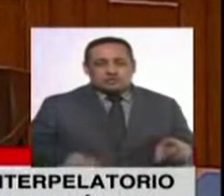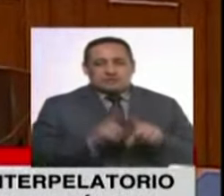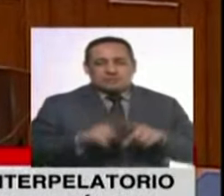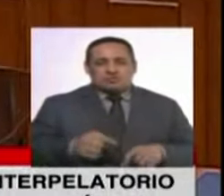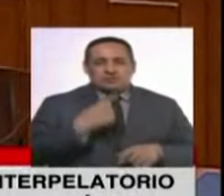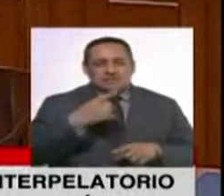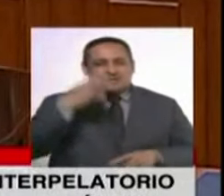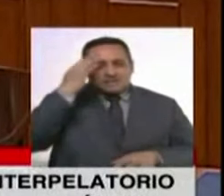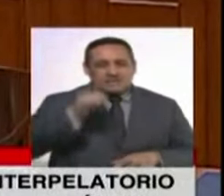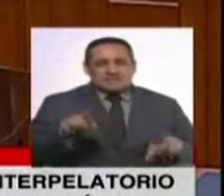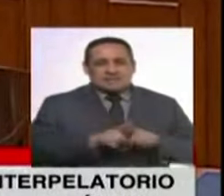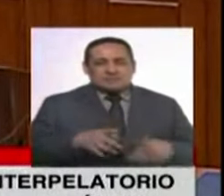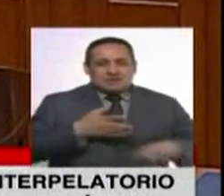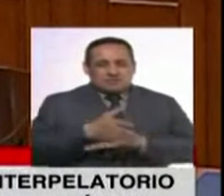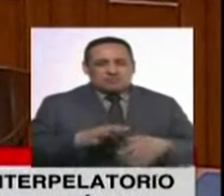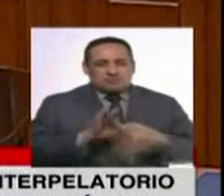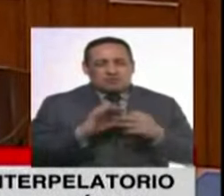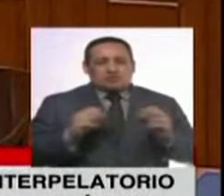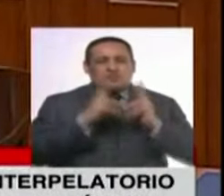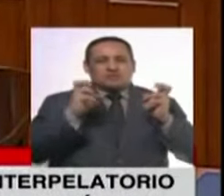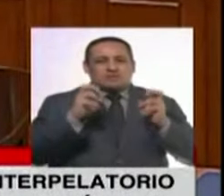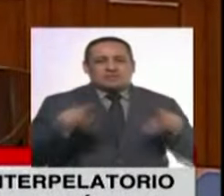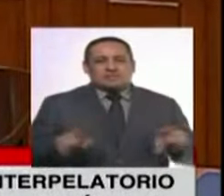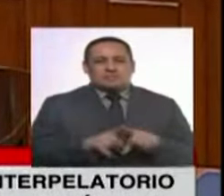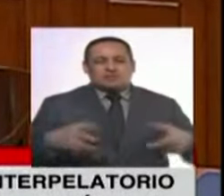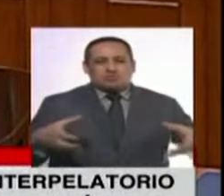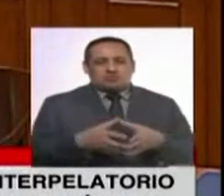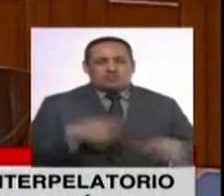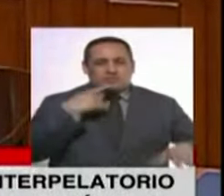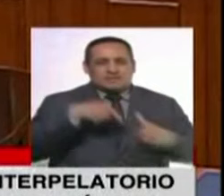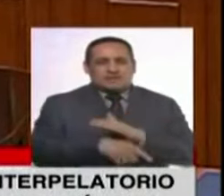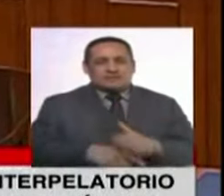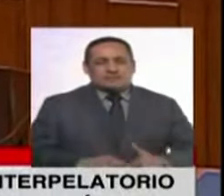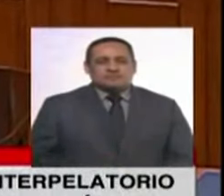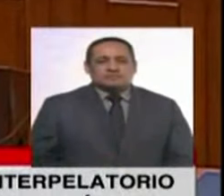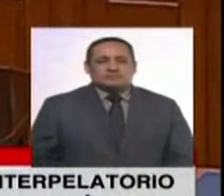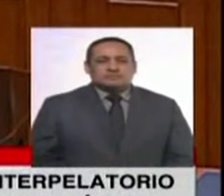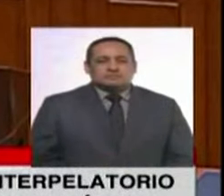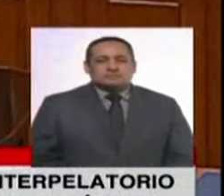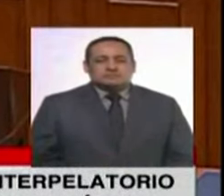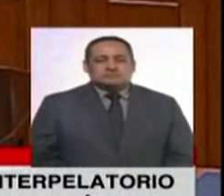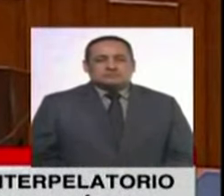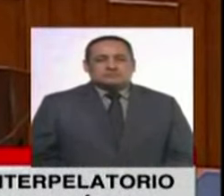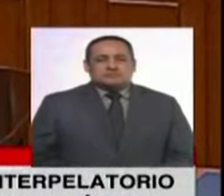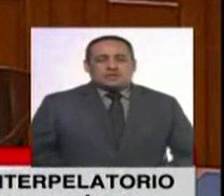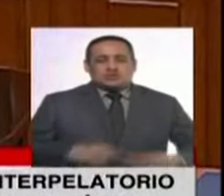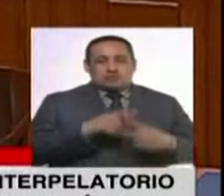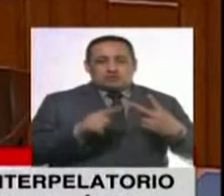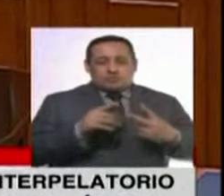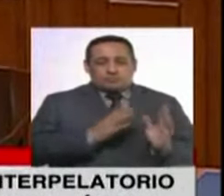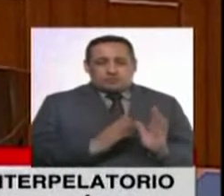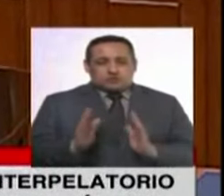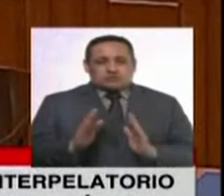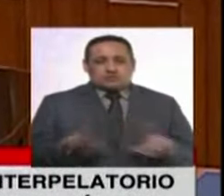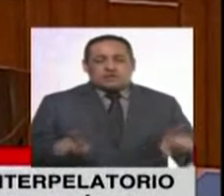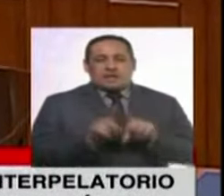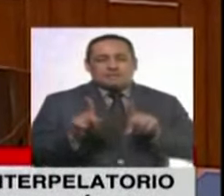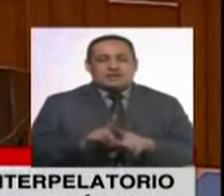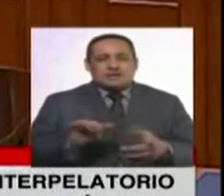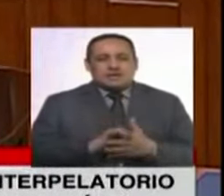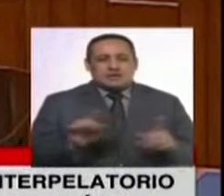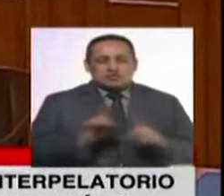estar presuntamente involucrado en el caso denominado escuadrón de la muerte en ambos procesos no